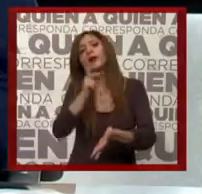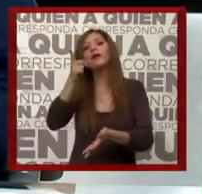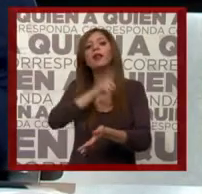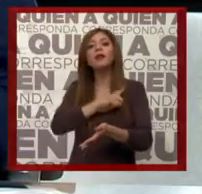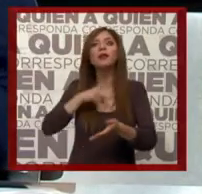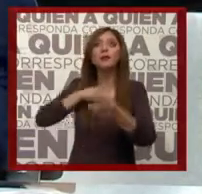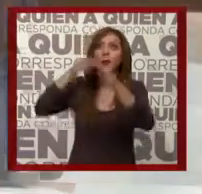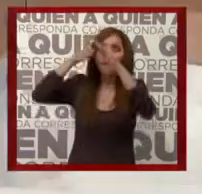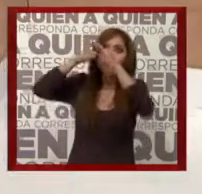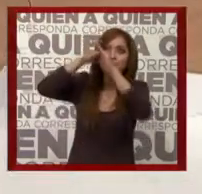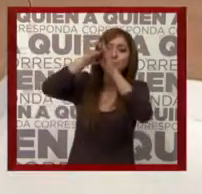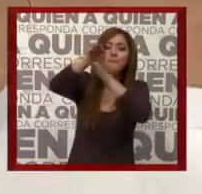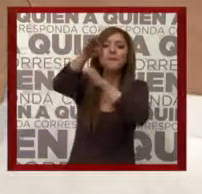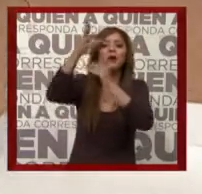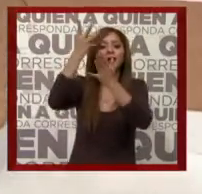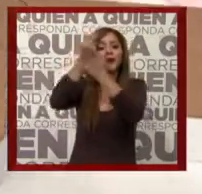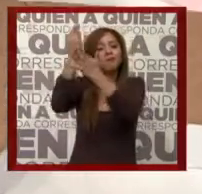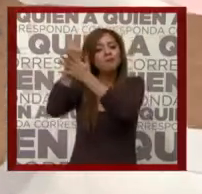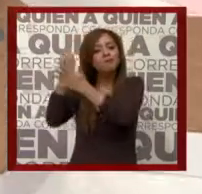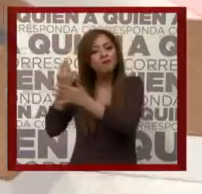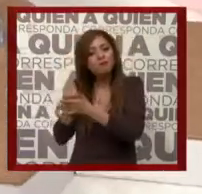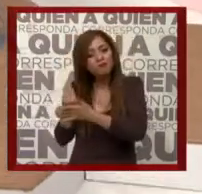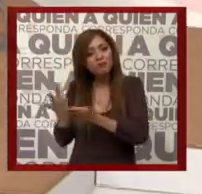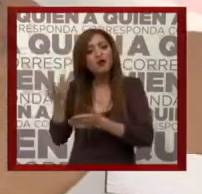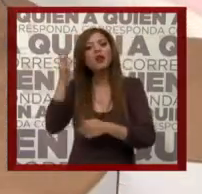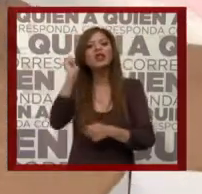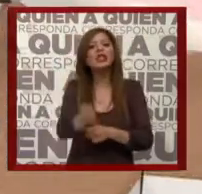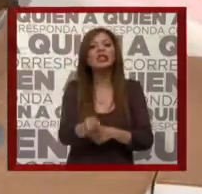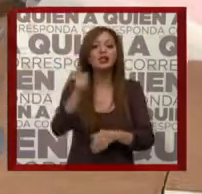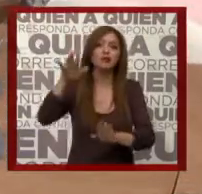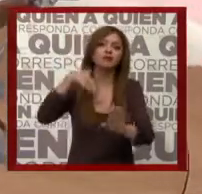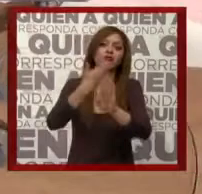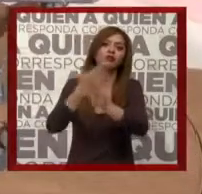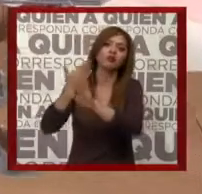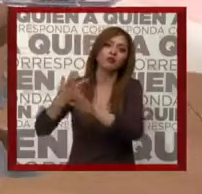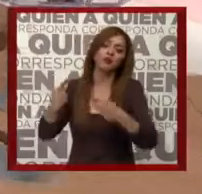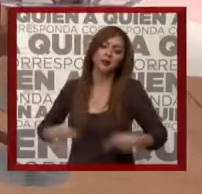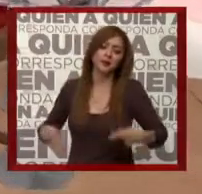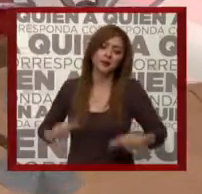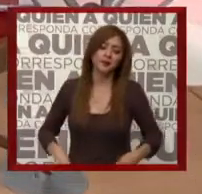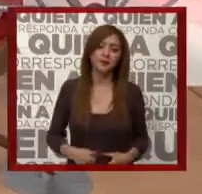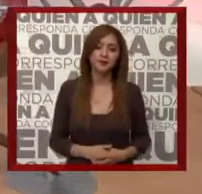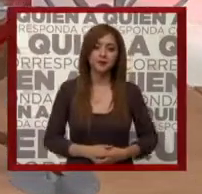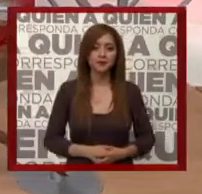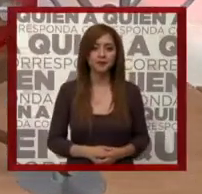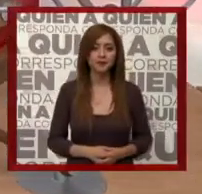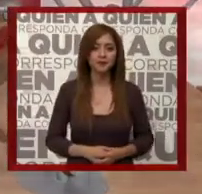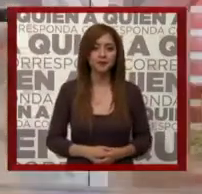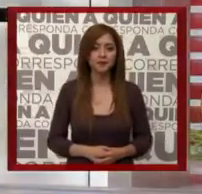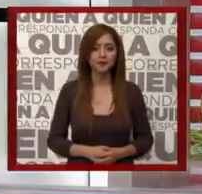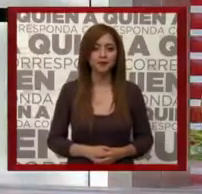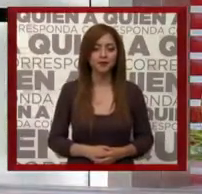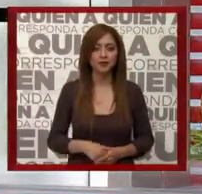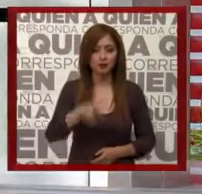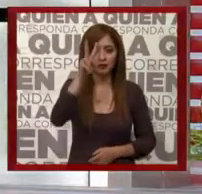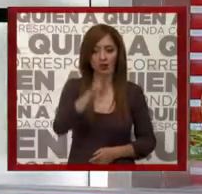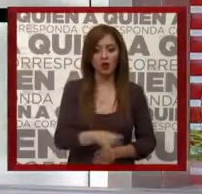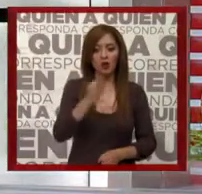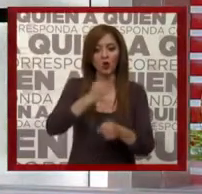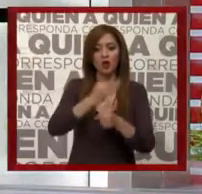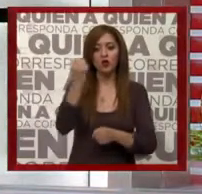a meter. Que eso es como por fregar, por fregar. Pues la fortuna es que tienes datos de